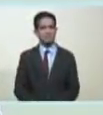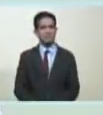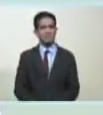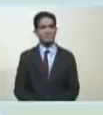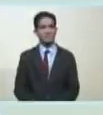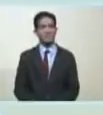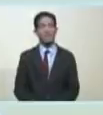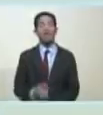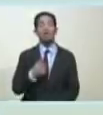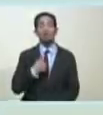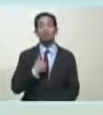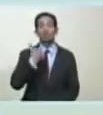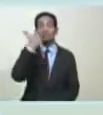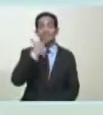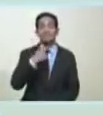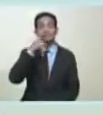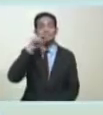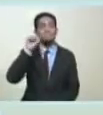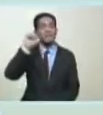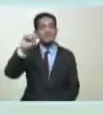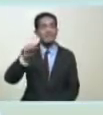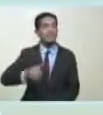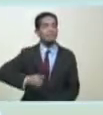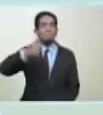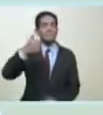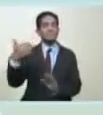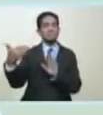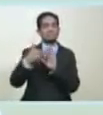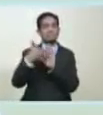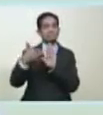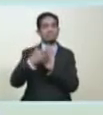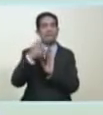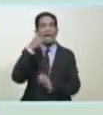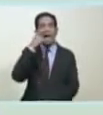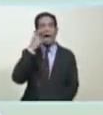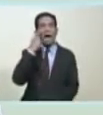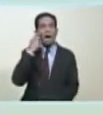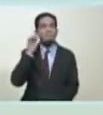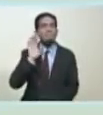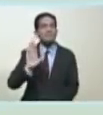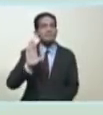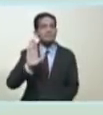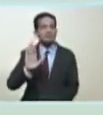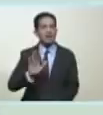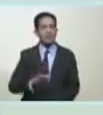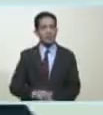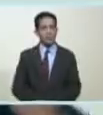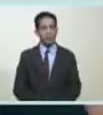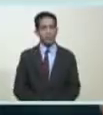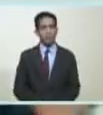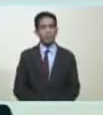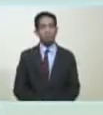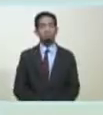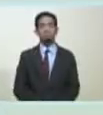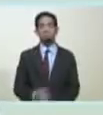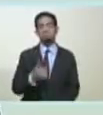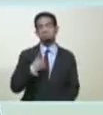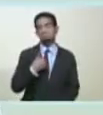He sido el presidente más amenazado, agredido de la historia de Venezuela. Y aquí